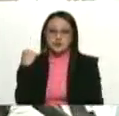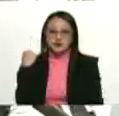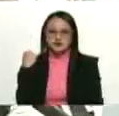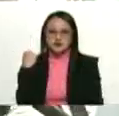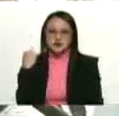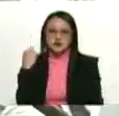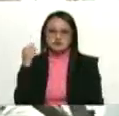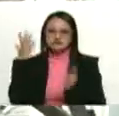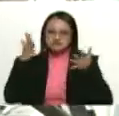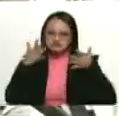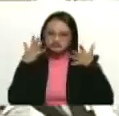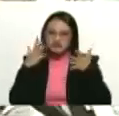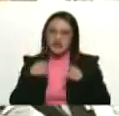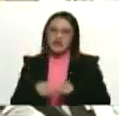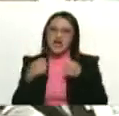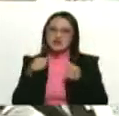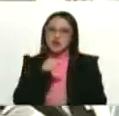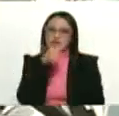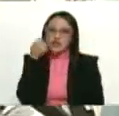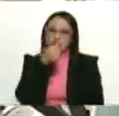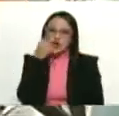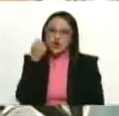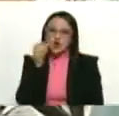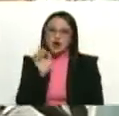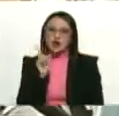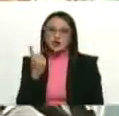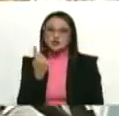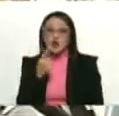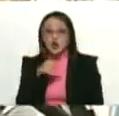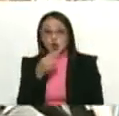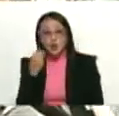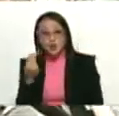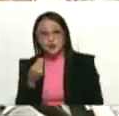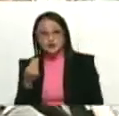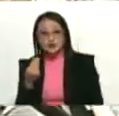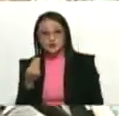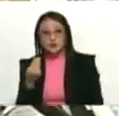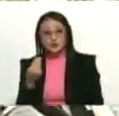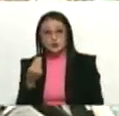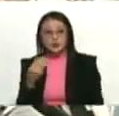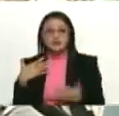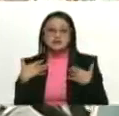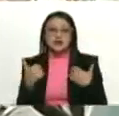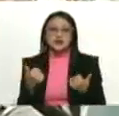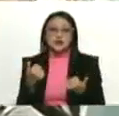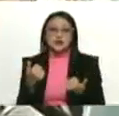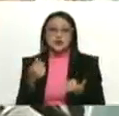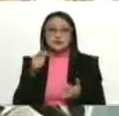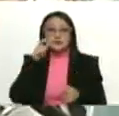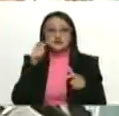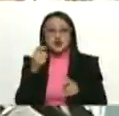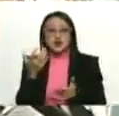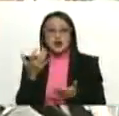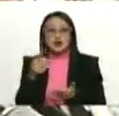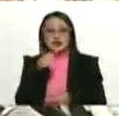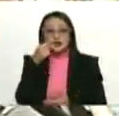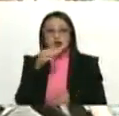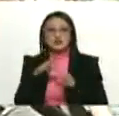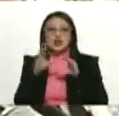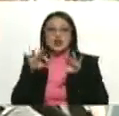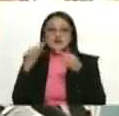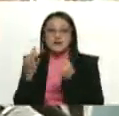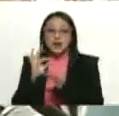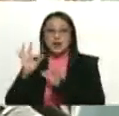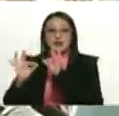educar sobre el grave daño que causan las drogas, no solo a la juventud, a la salud de los consumidores, sino a toda su